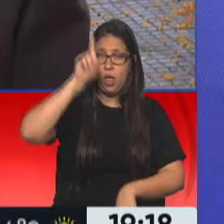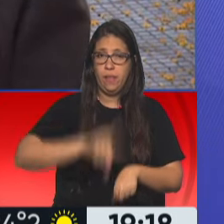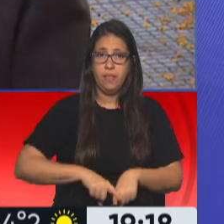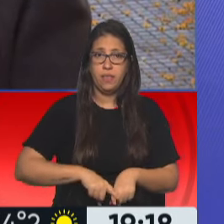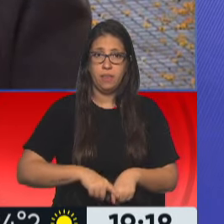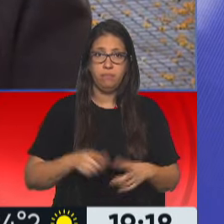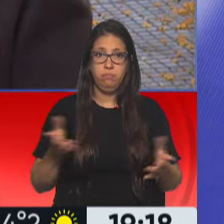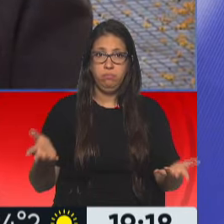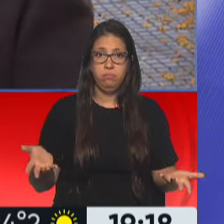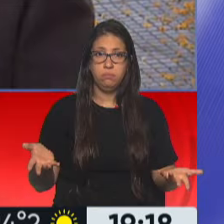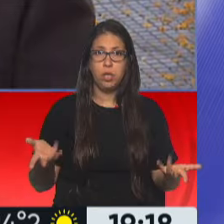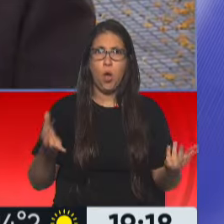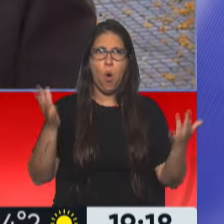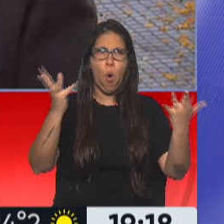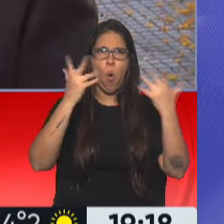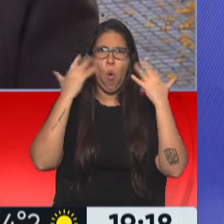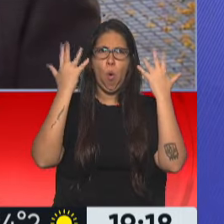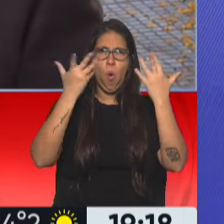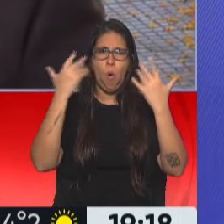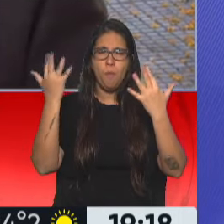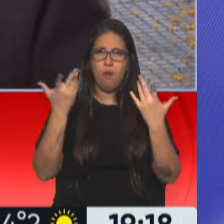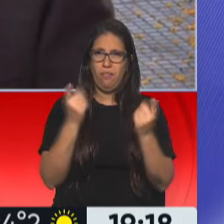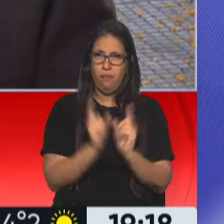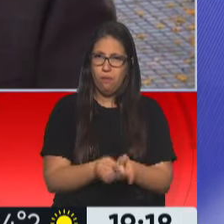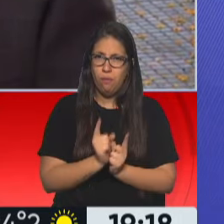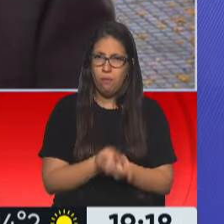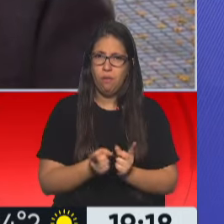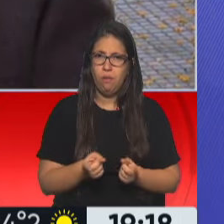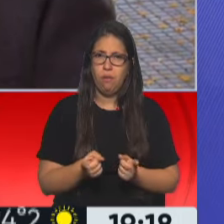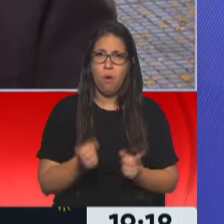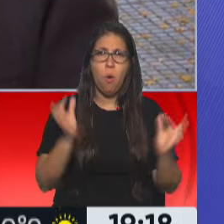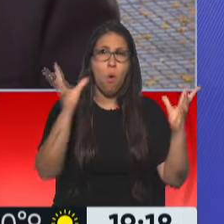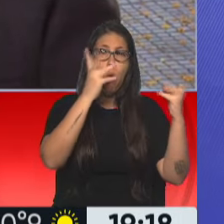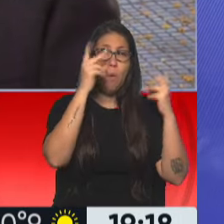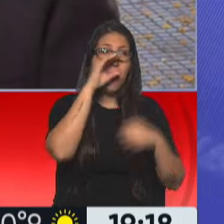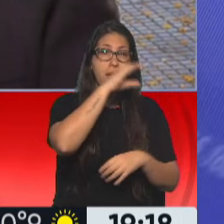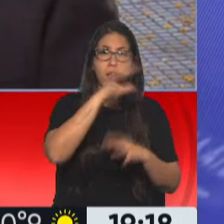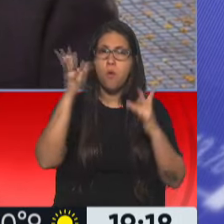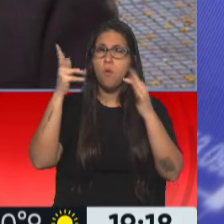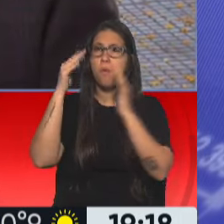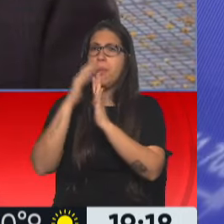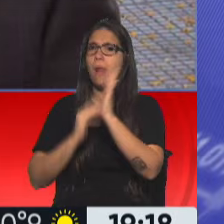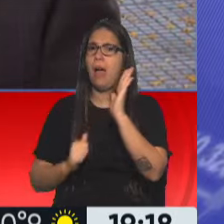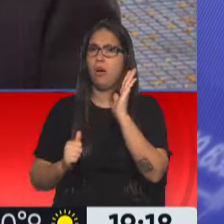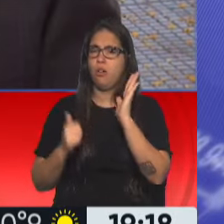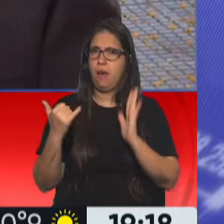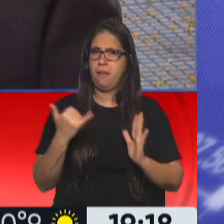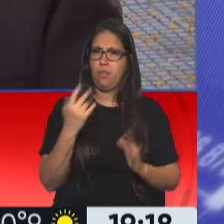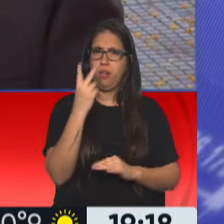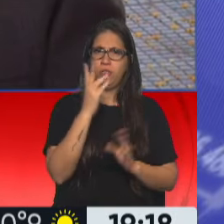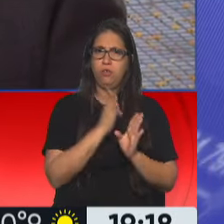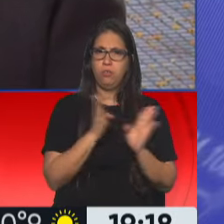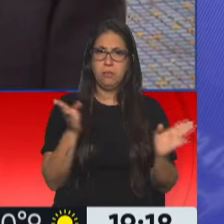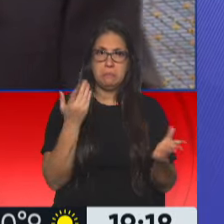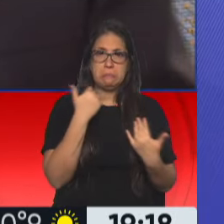sin embargo sigue el humo todavía, y dividido humo negro y humo blanco, que no sé qué tiene que